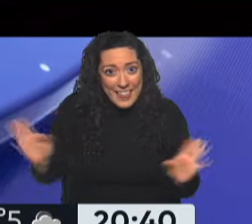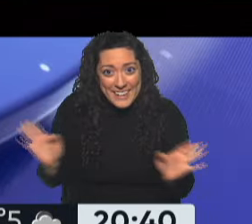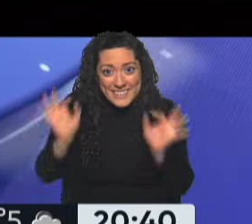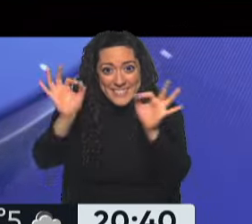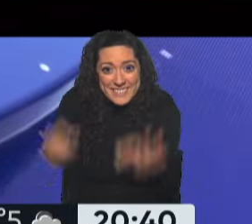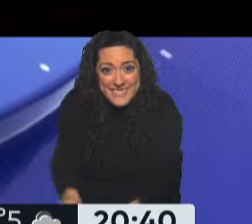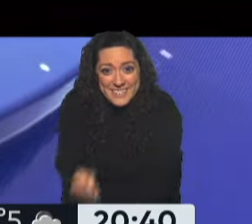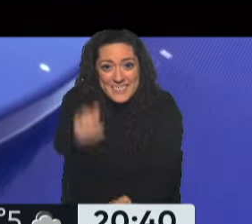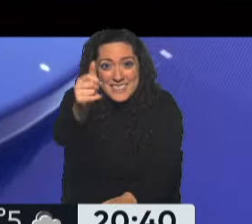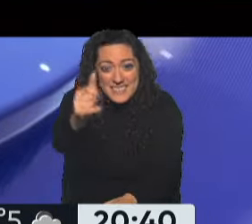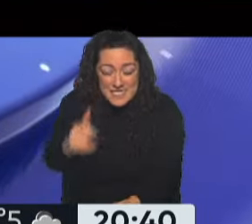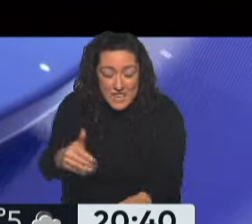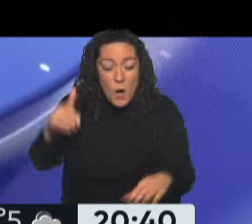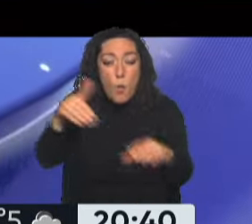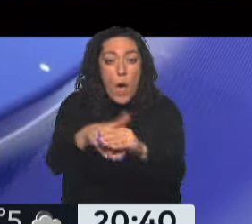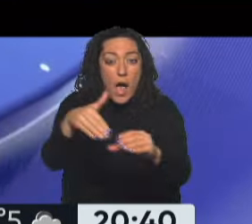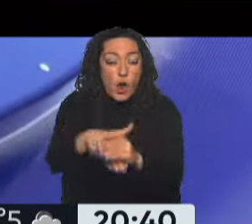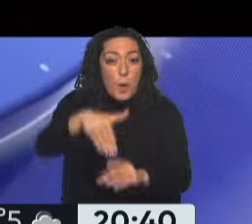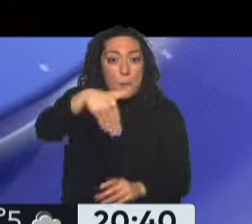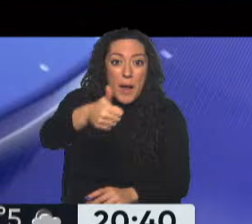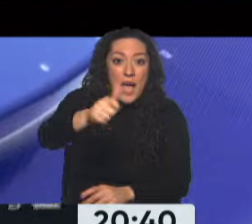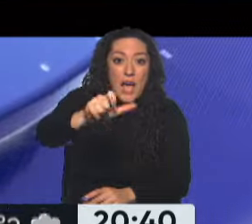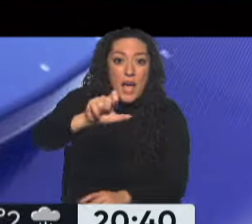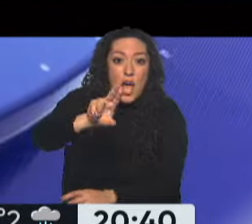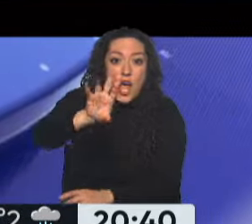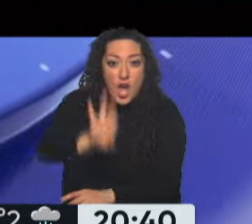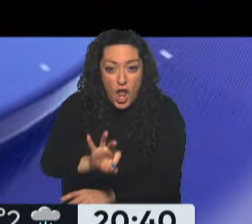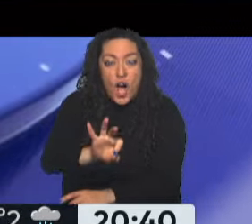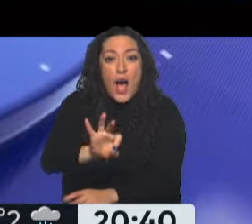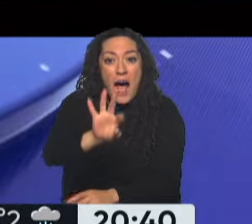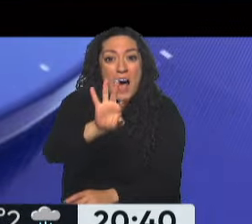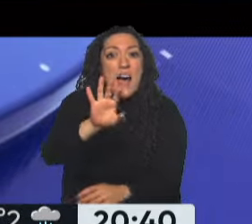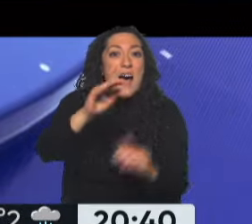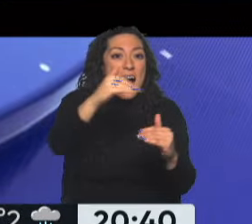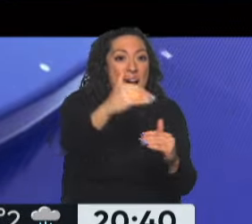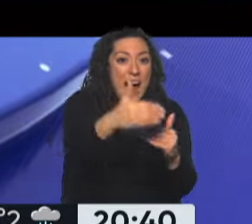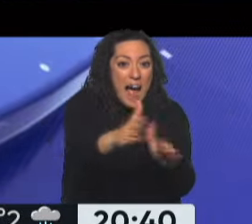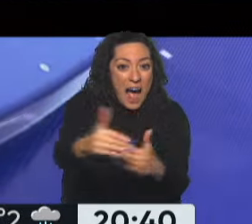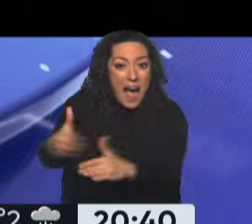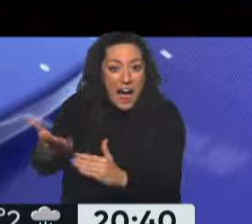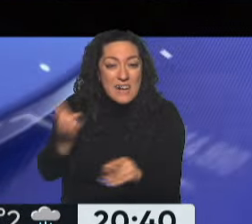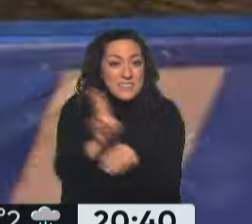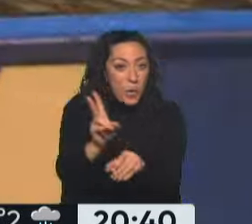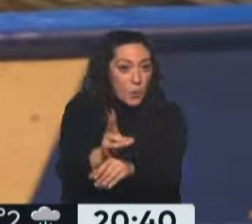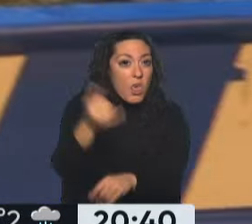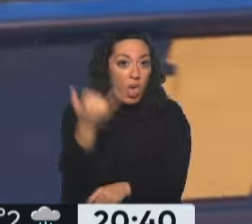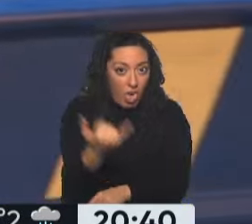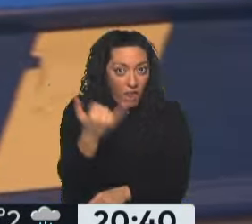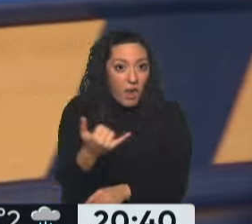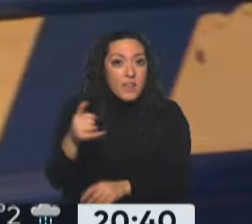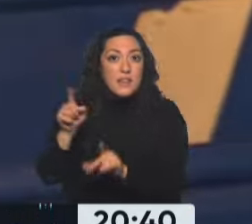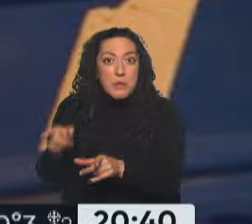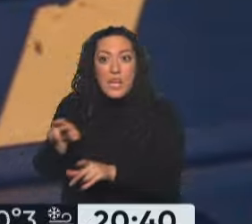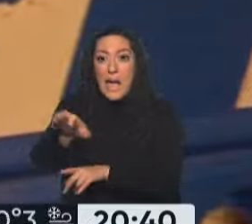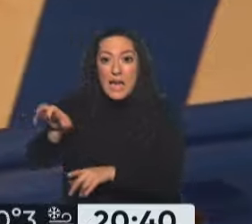Banco Macro, aparte de las cajas, hay cajas de seguridad. Todavía no hay